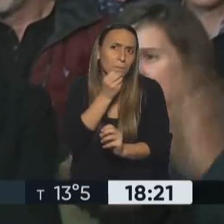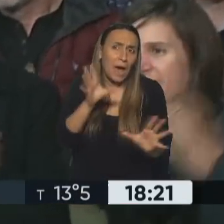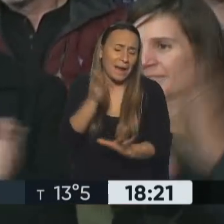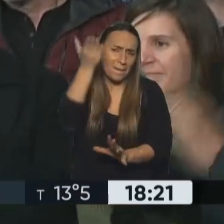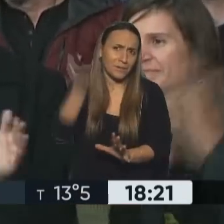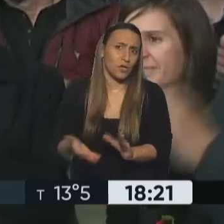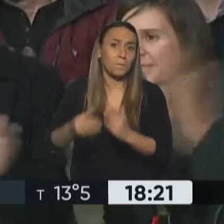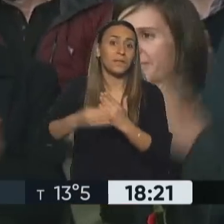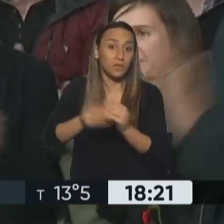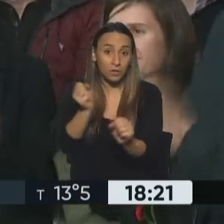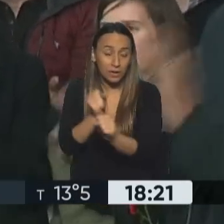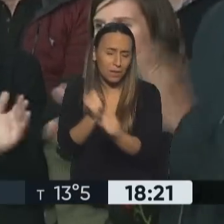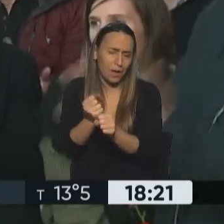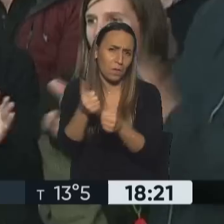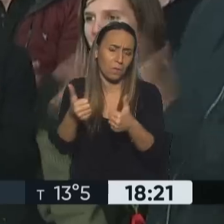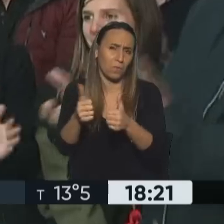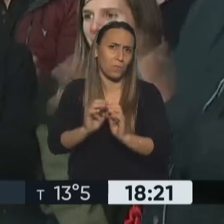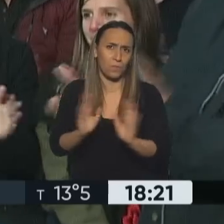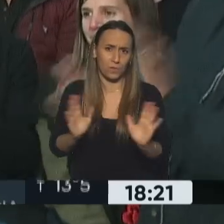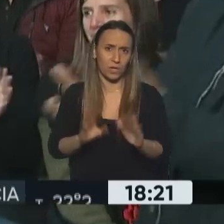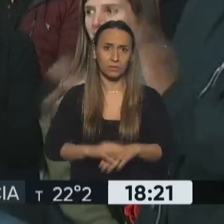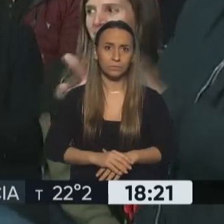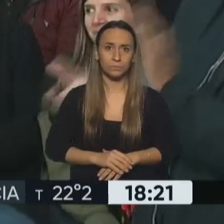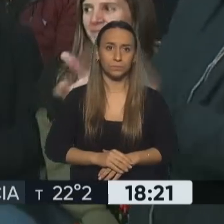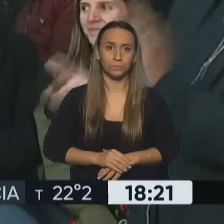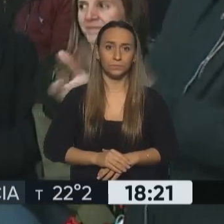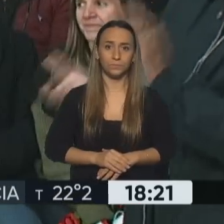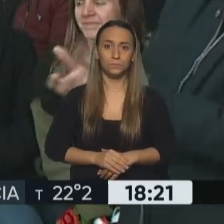extraordinario ministro de Trabajo. Sí.